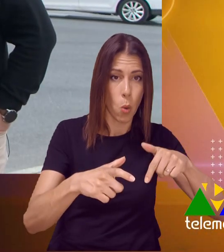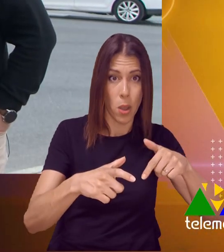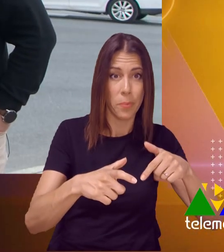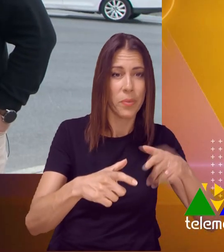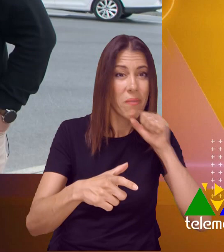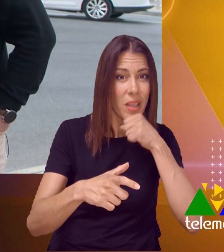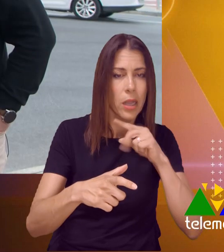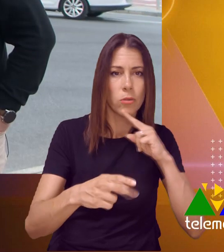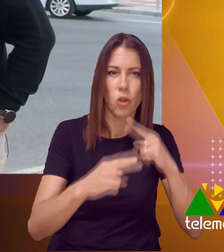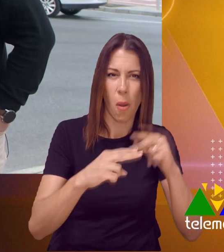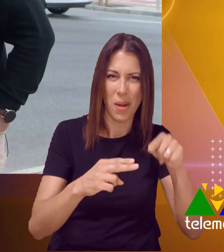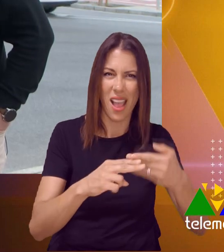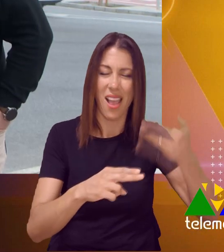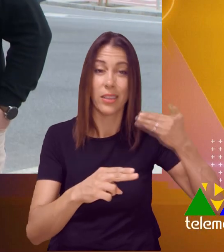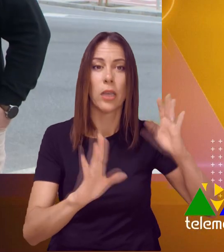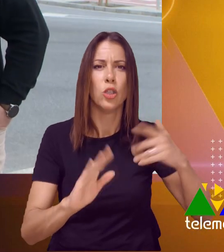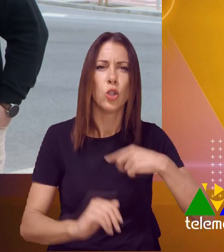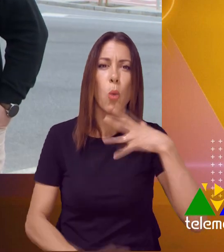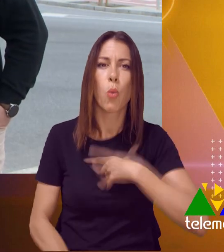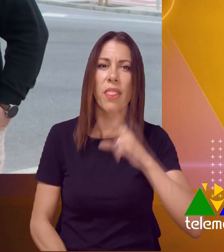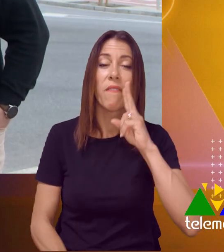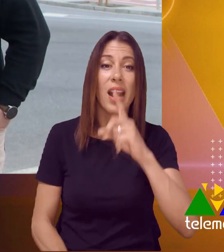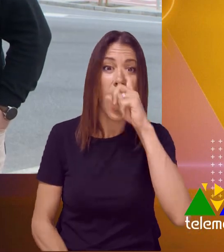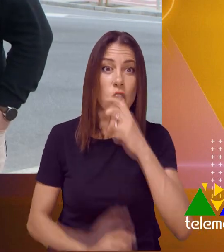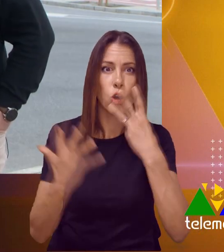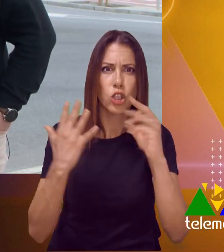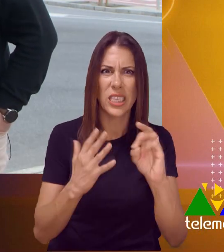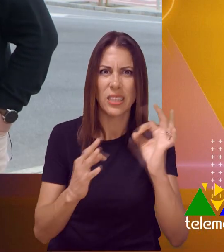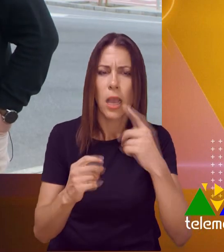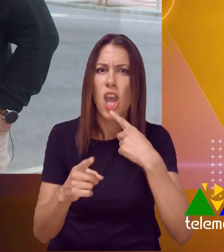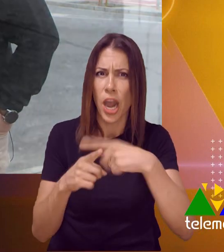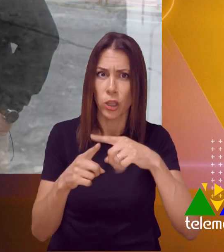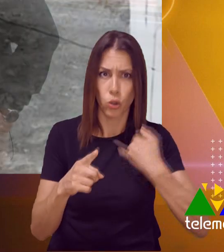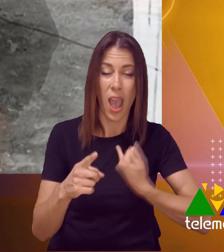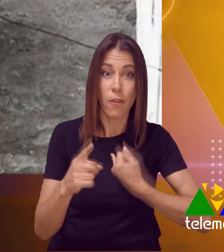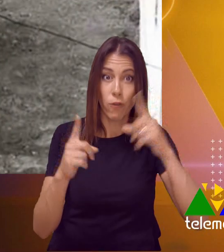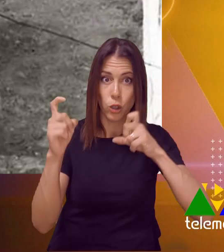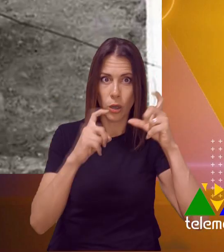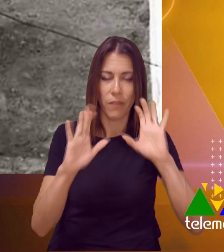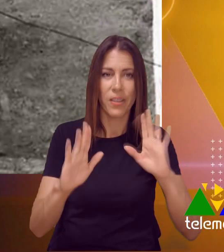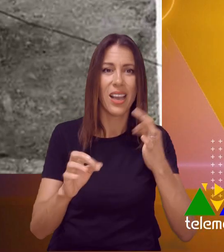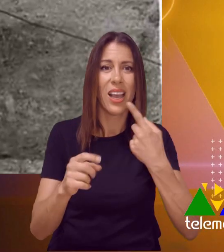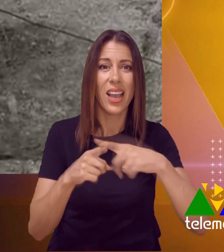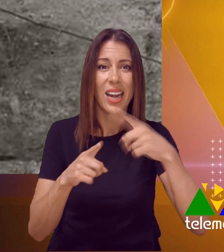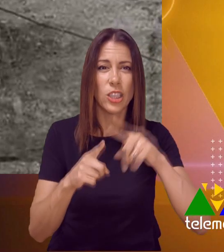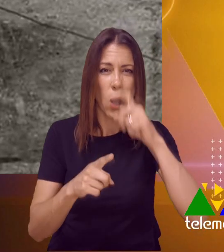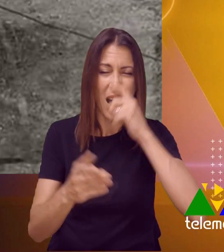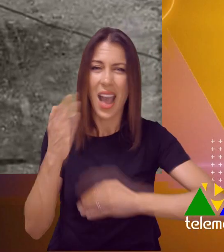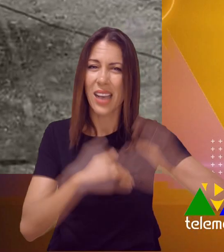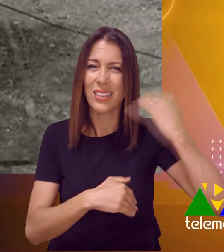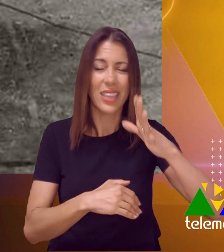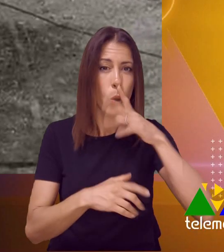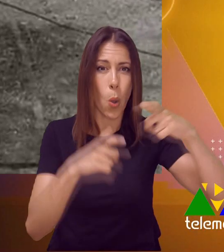Yo pude ver en los años 80 los restos, y tengo fotografías, los restos de esa antigua